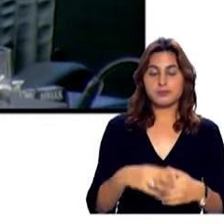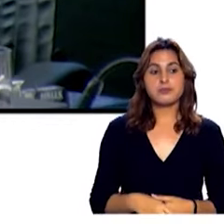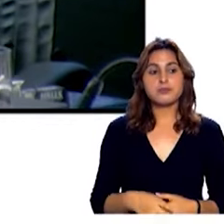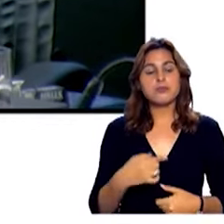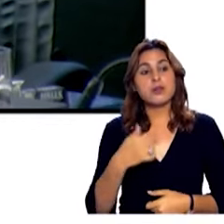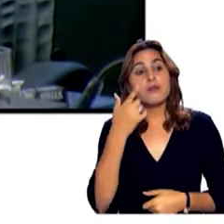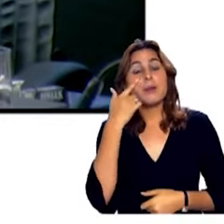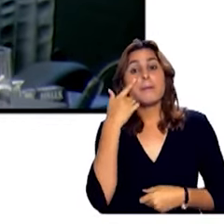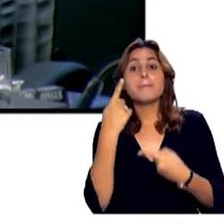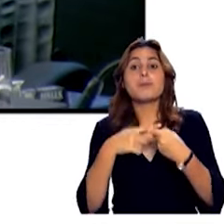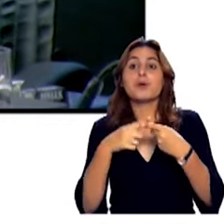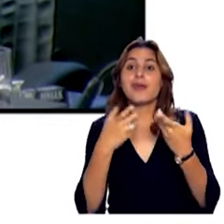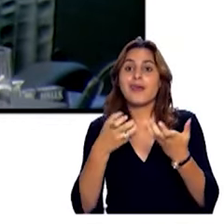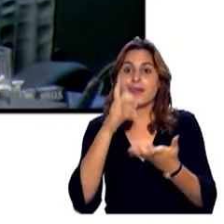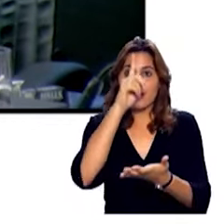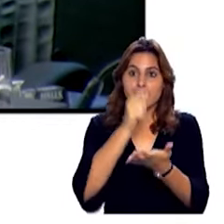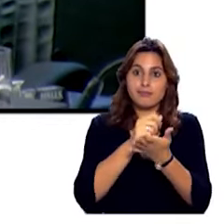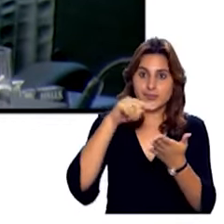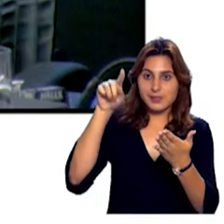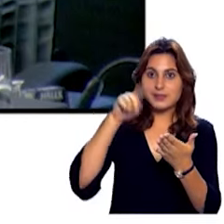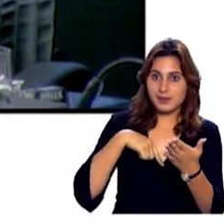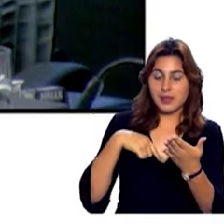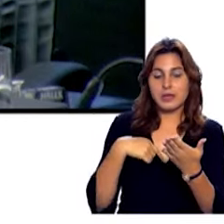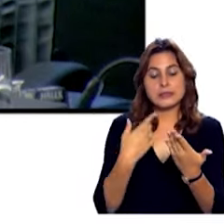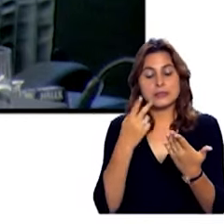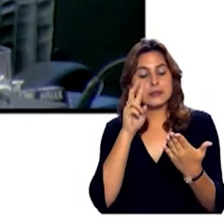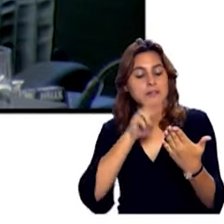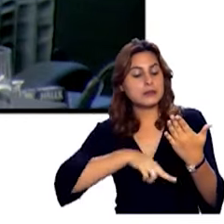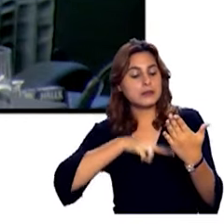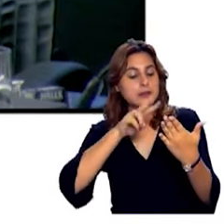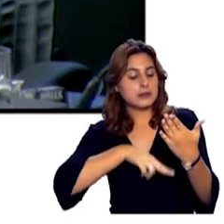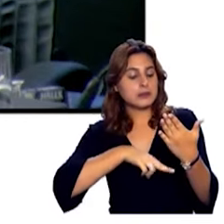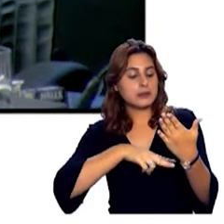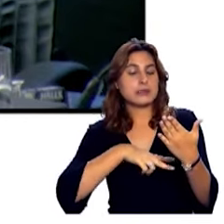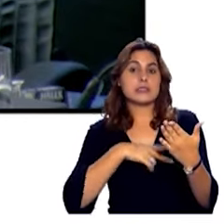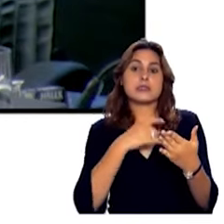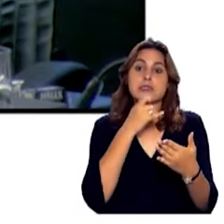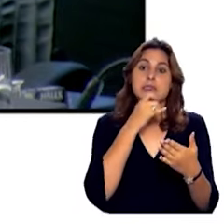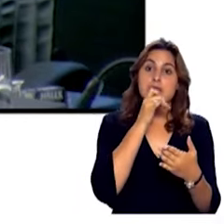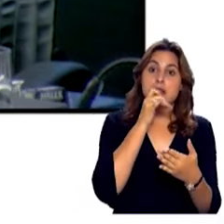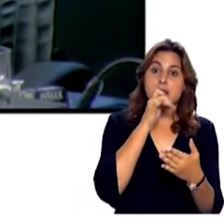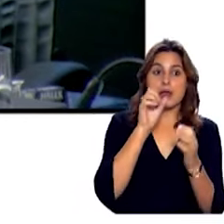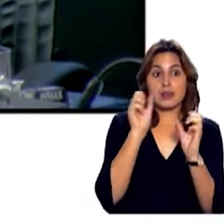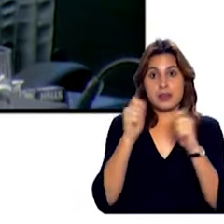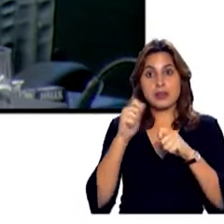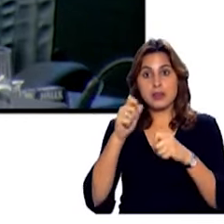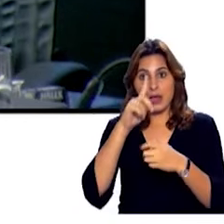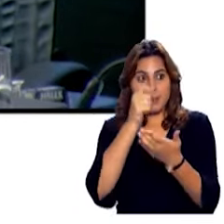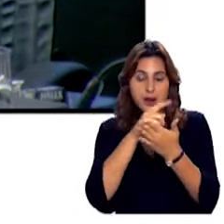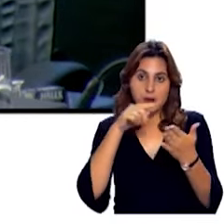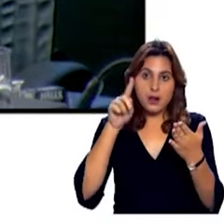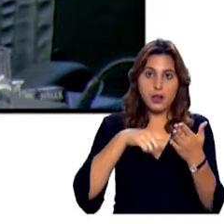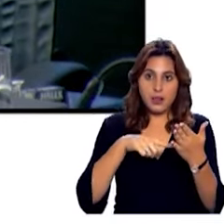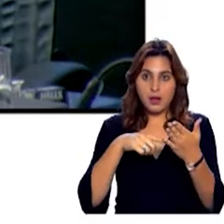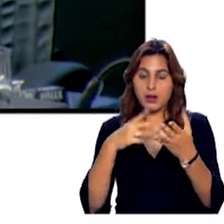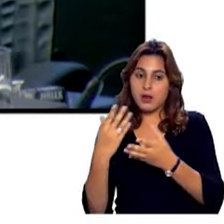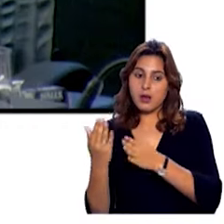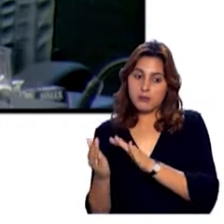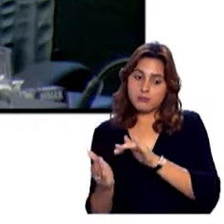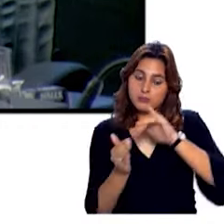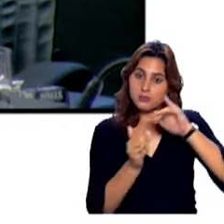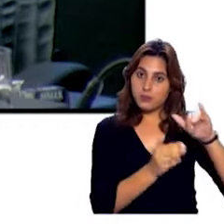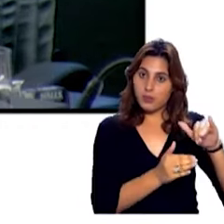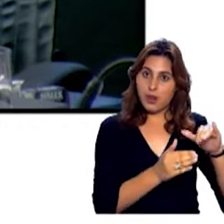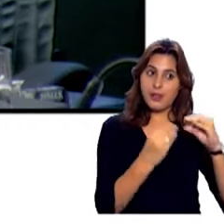algú no interés casacion sino si realmente la sentencia contravene de alguna manera la doctrina de la sala